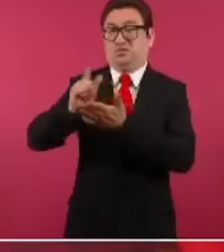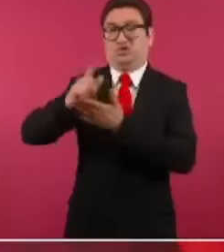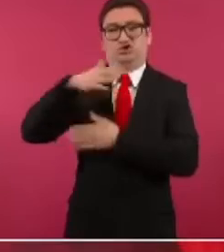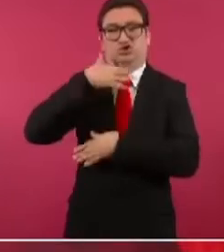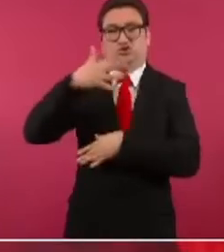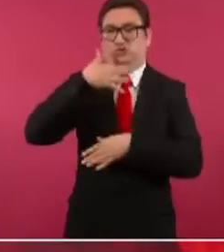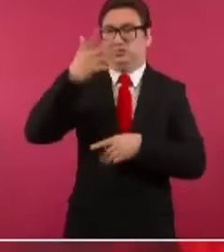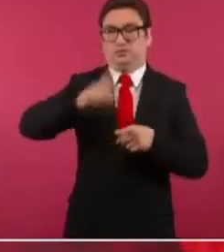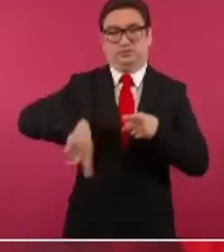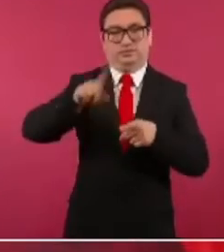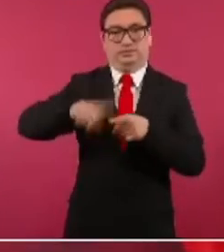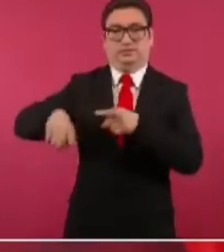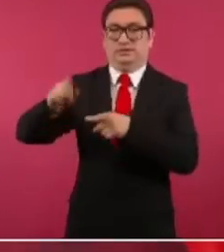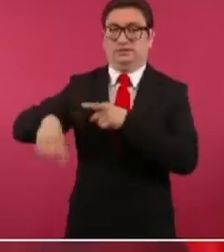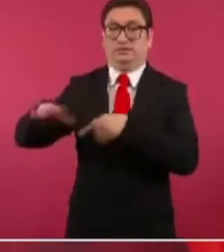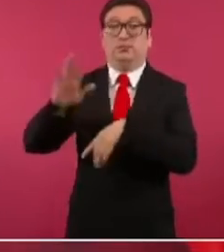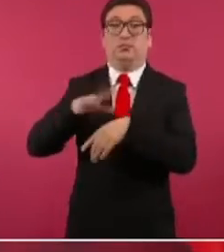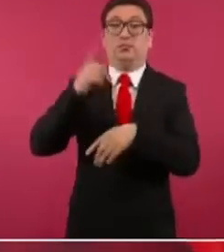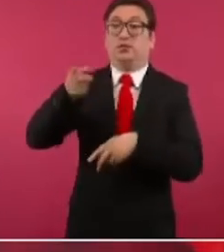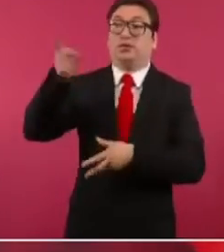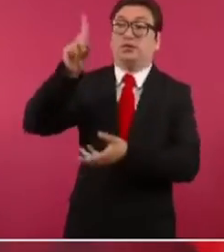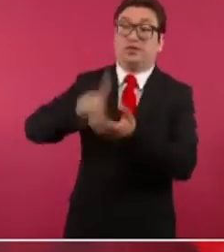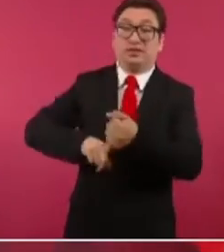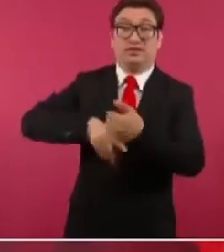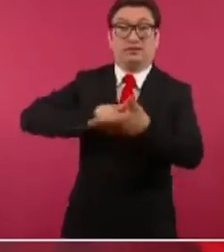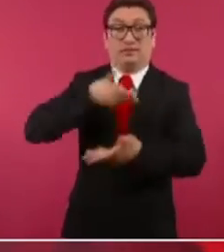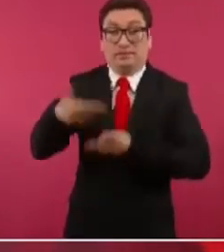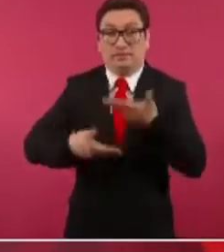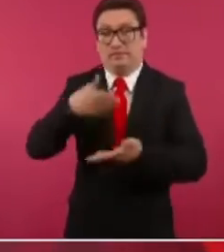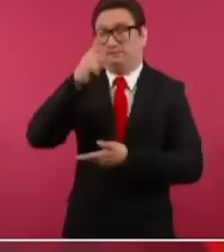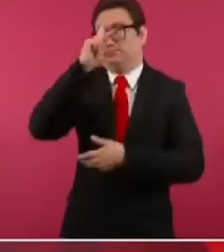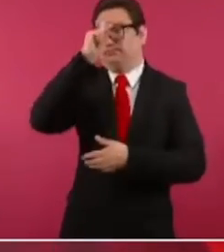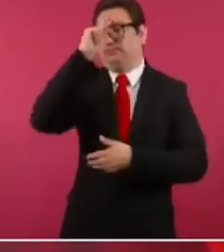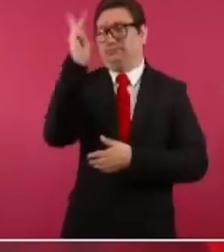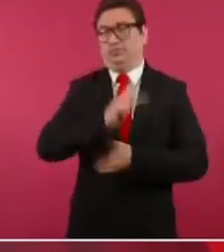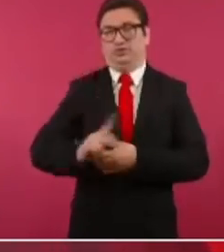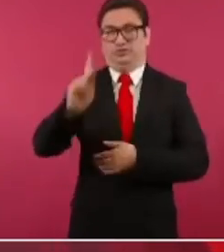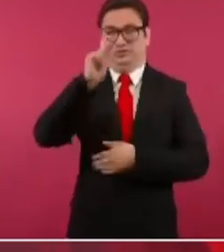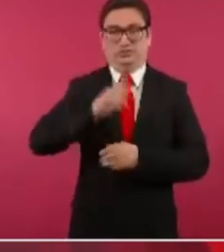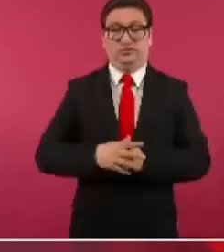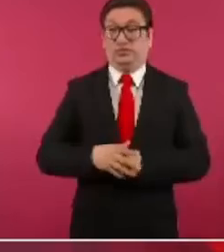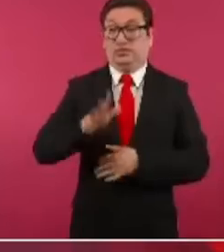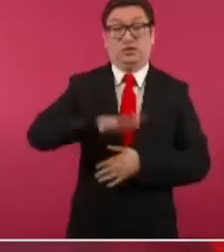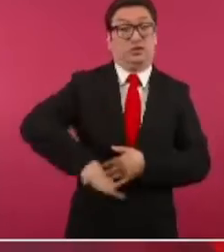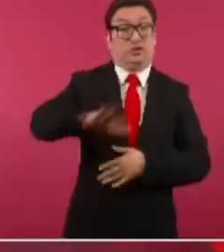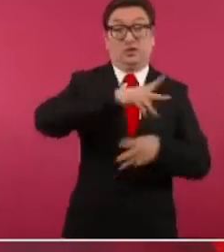de lo peor en cuanto a servicio a los derechohabientes,